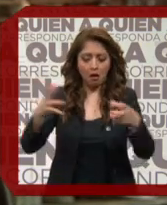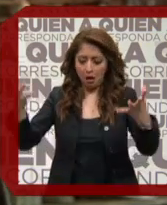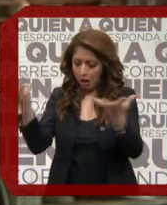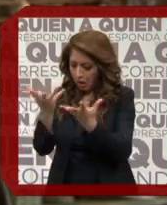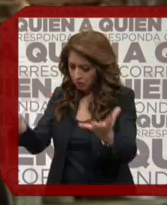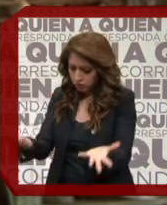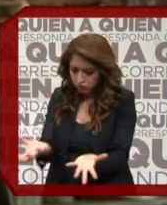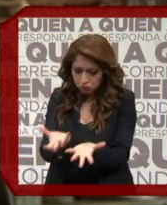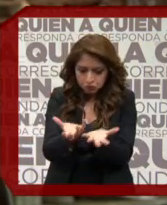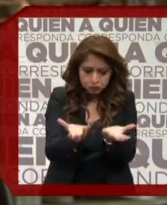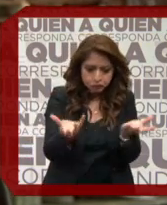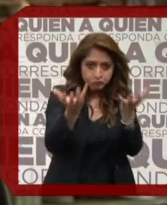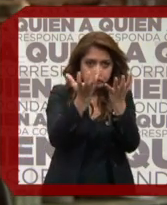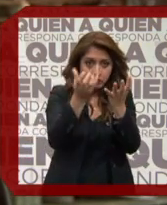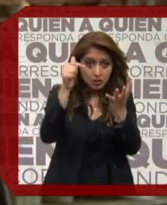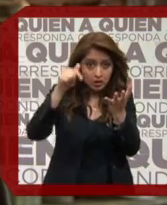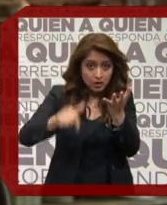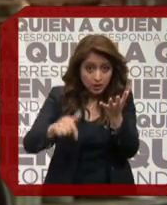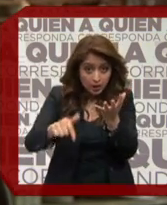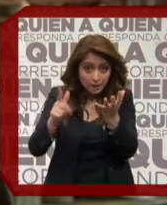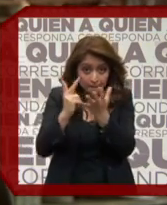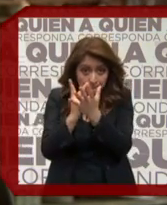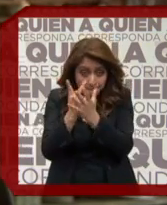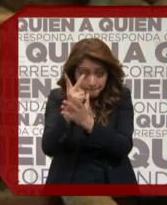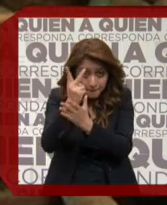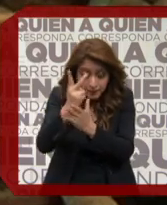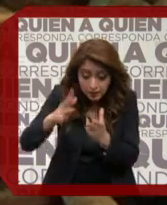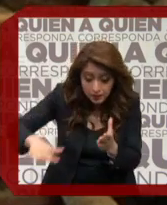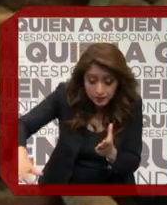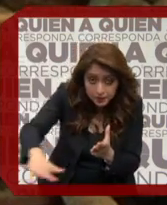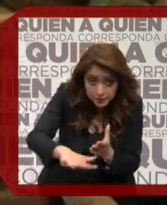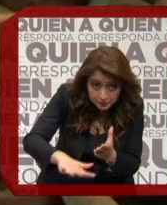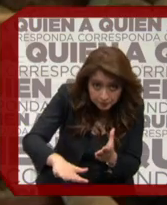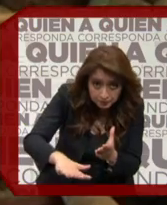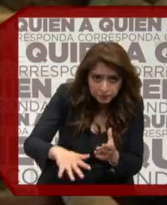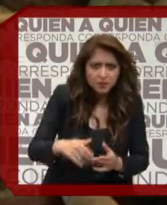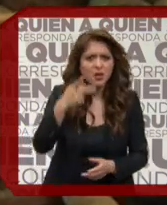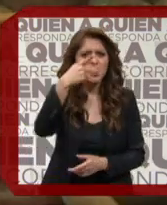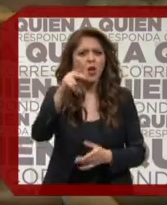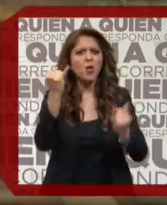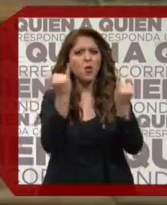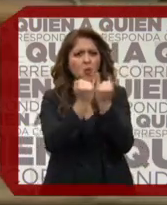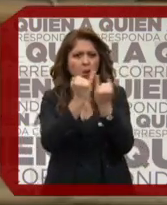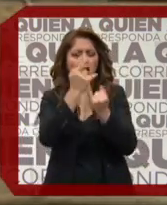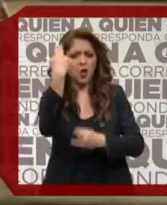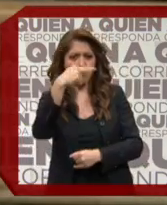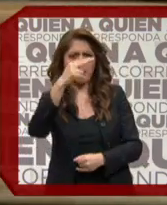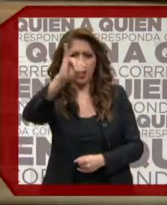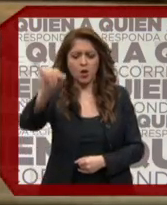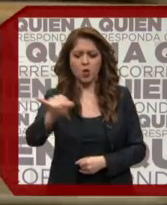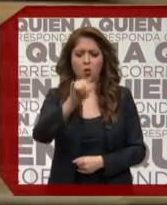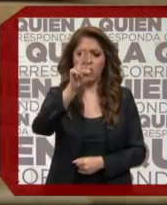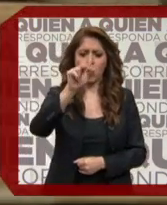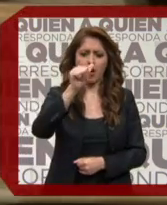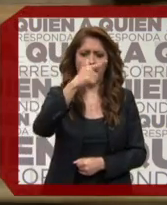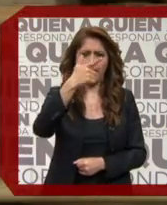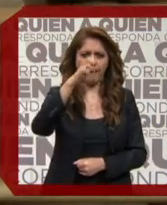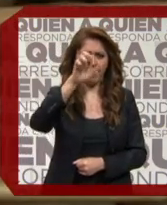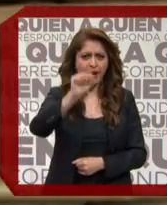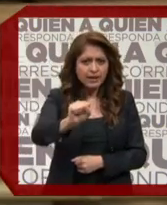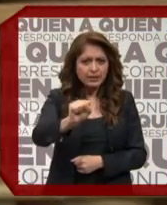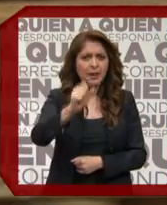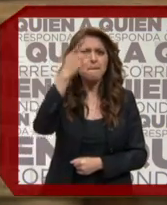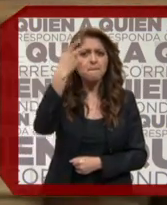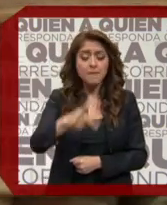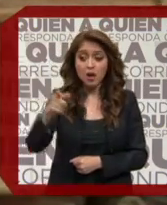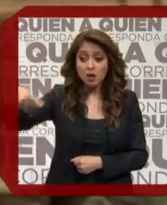una planta en guía rastrera, hoja ancha. También se conocen como guajes y eran utilizados por los campesinos como